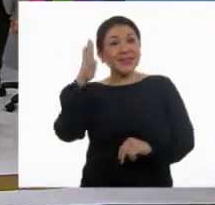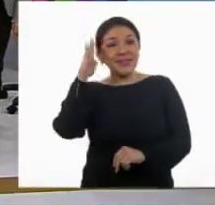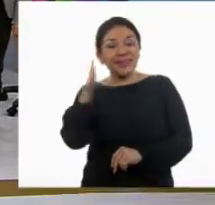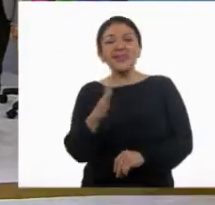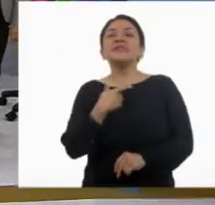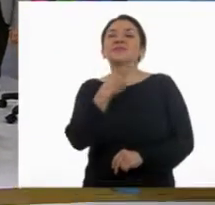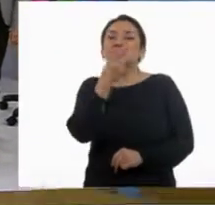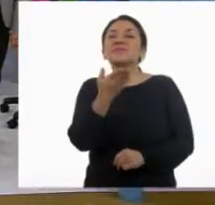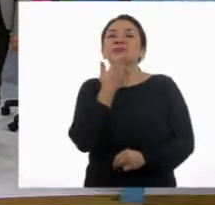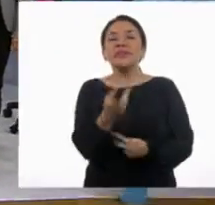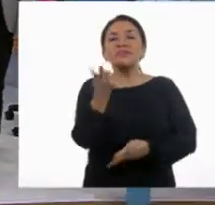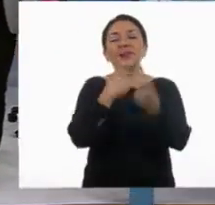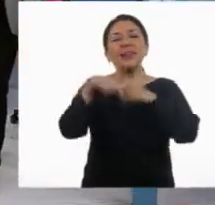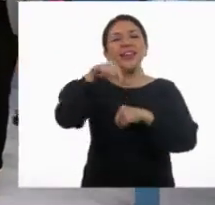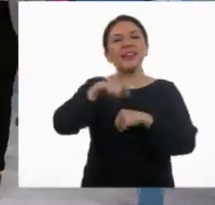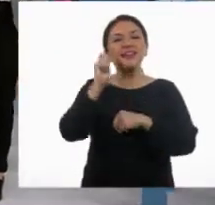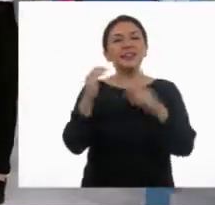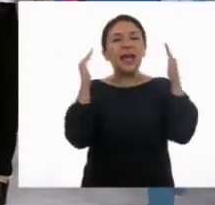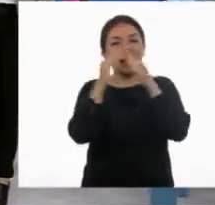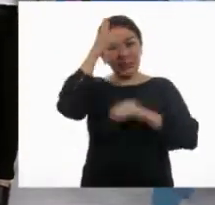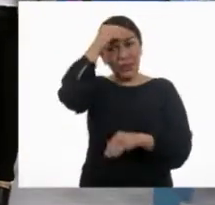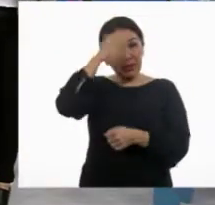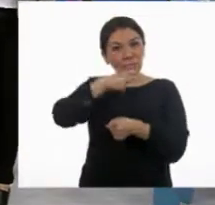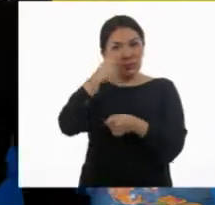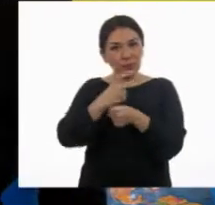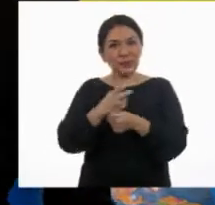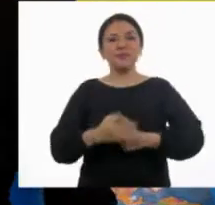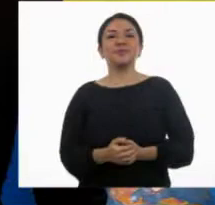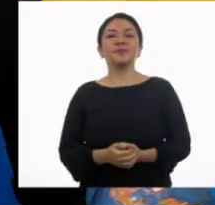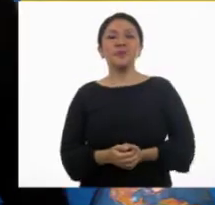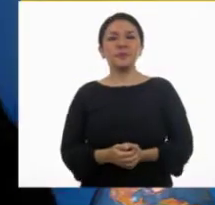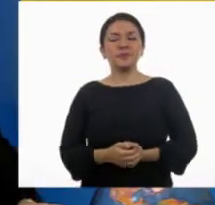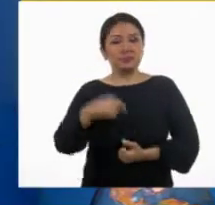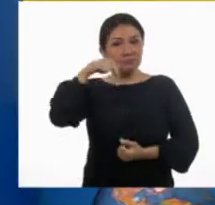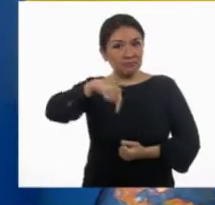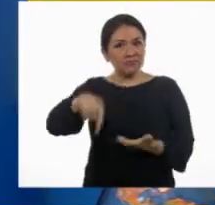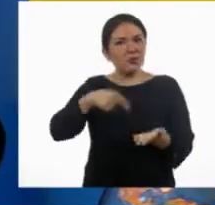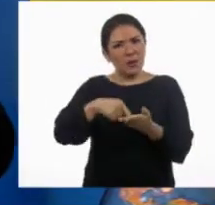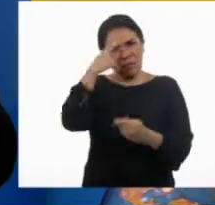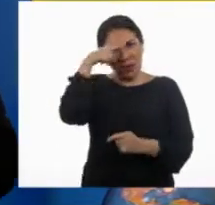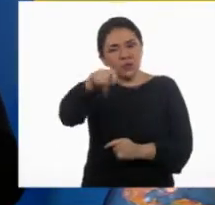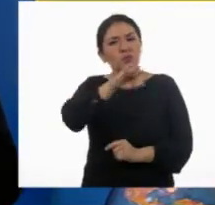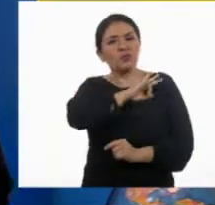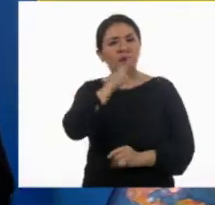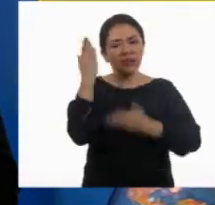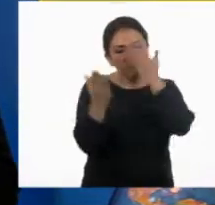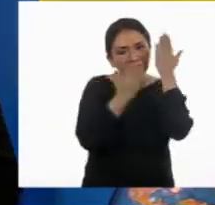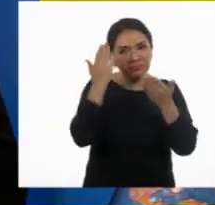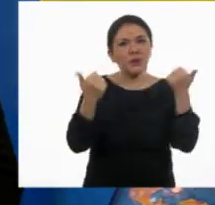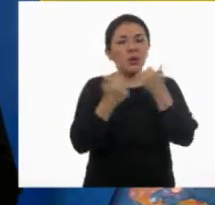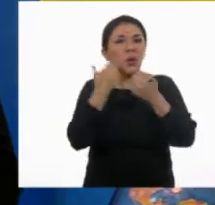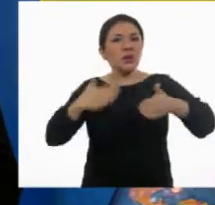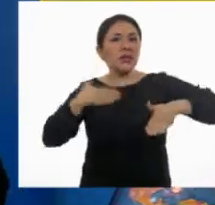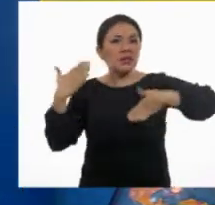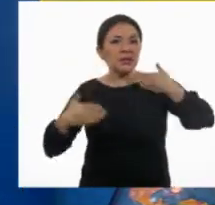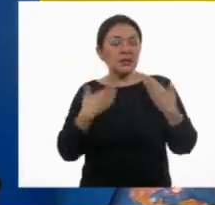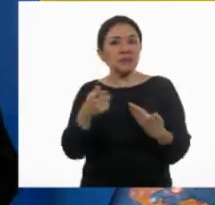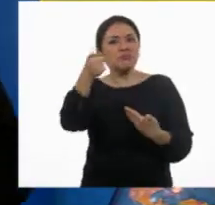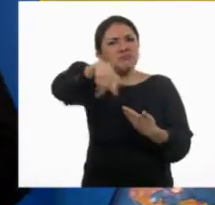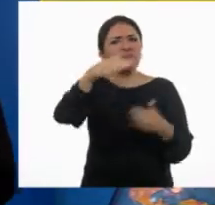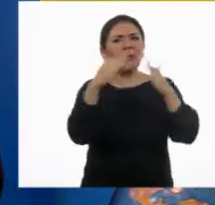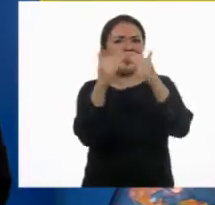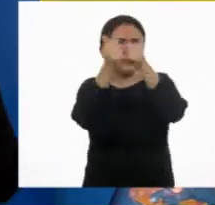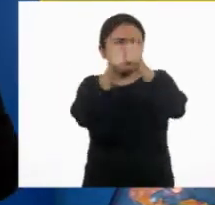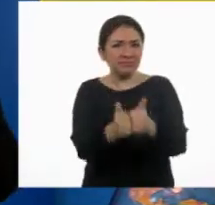Les damos la bienvenida a Aprende en Casa 2. Un espacio en el que vamos a poder estudiar y divertirnos desde